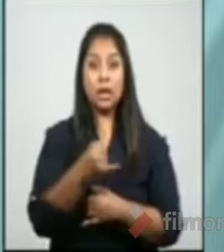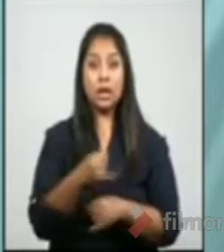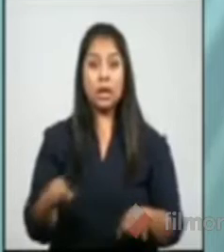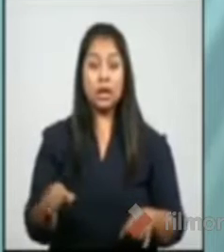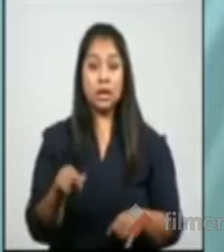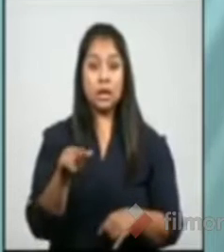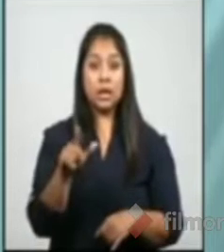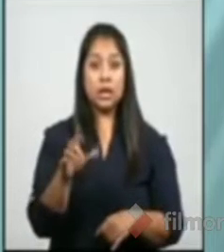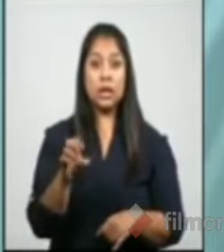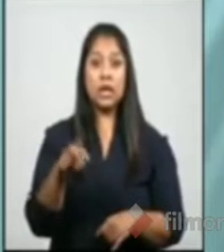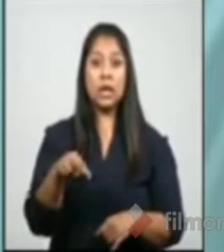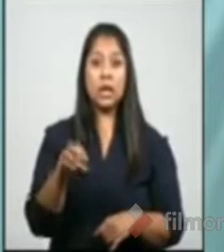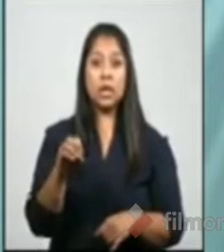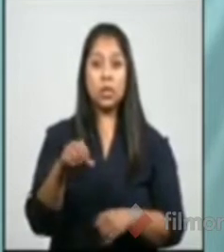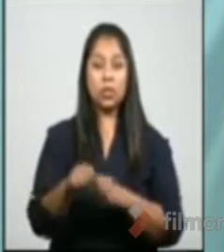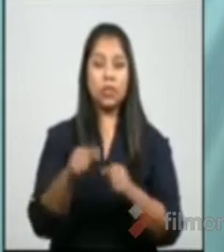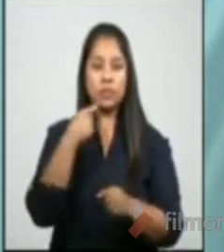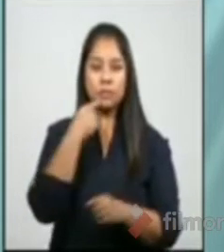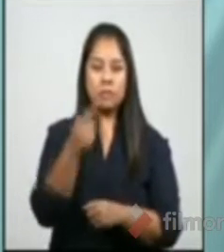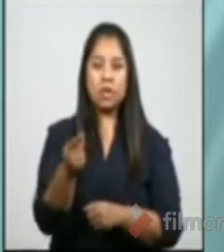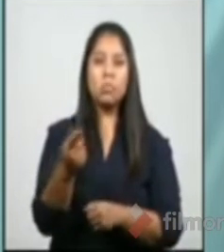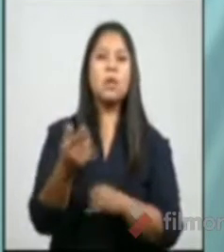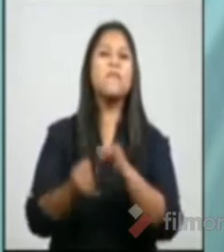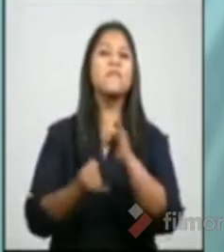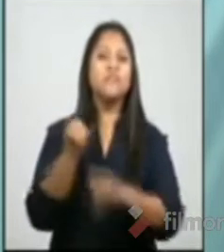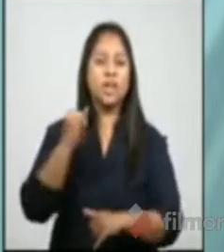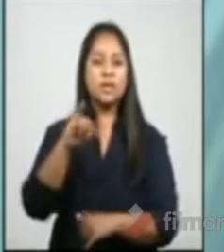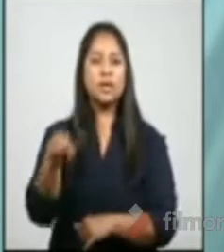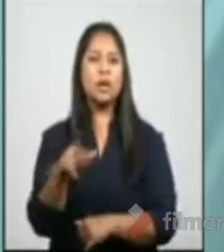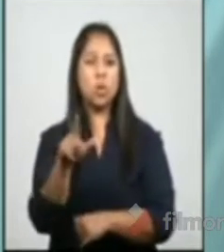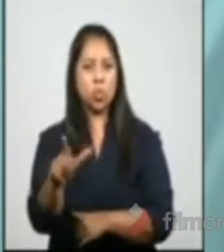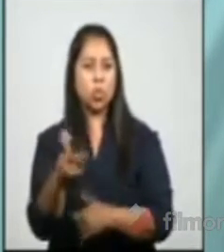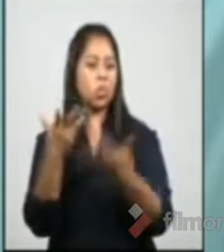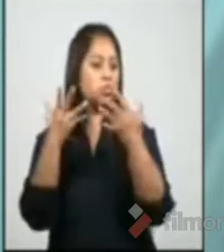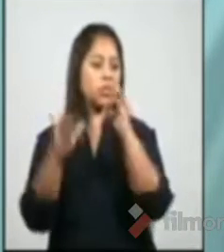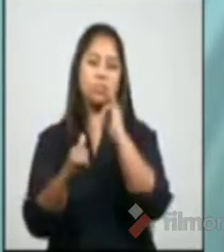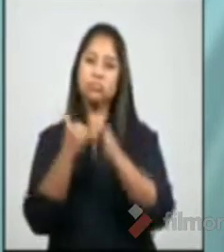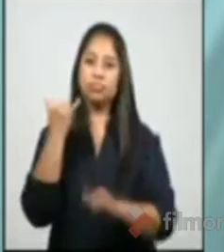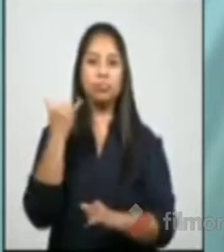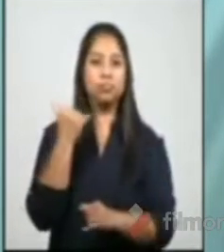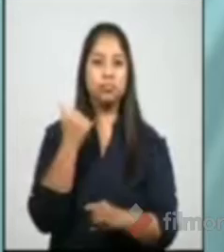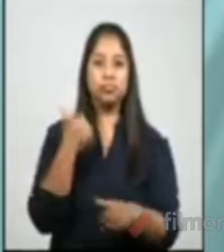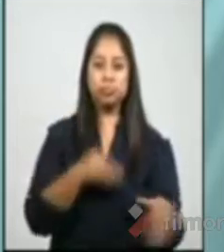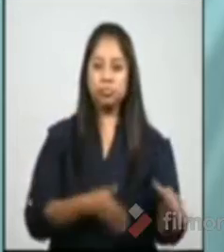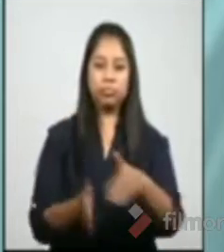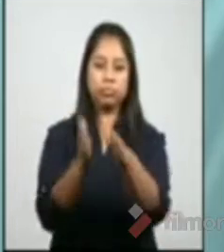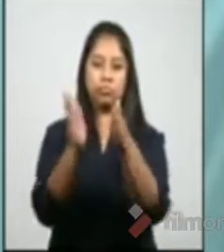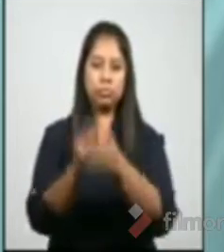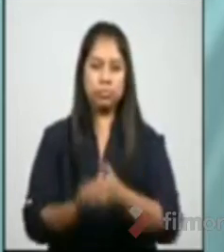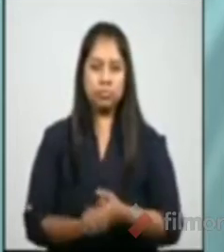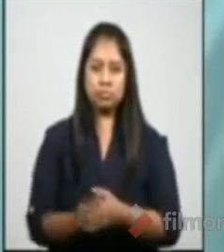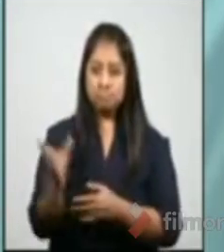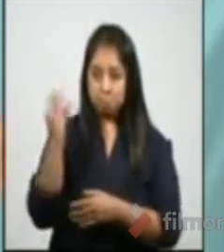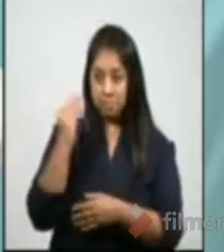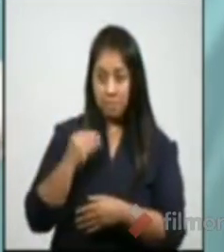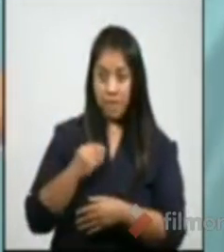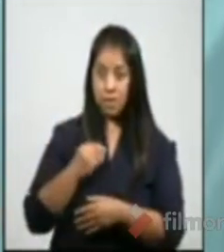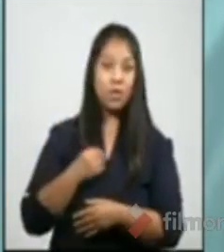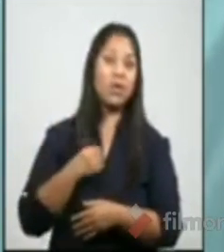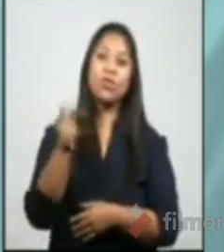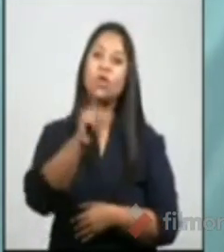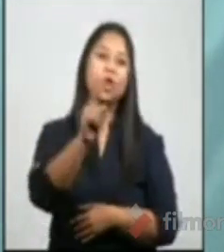Lenov me dijo, para finales de julio está terminada esta carretera. Bueno, no